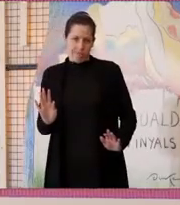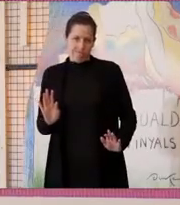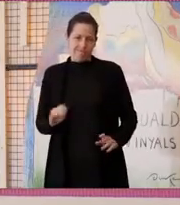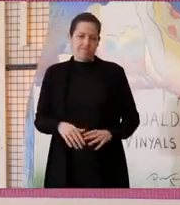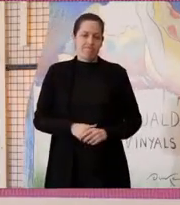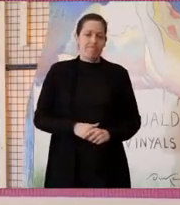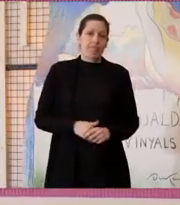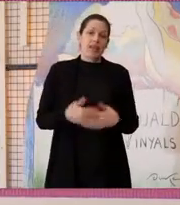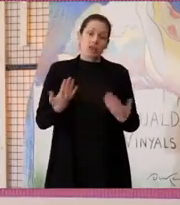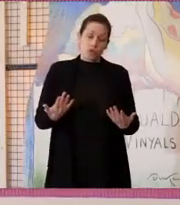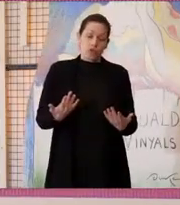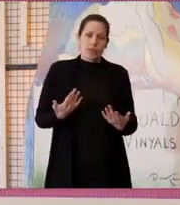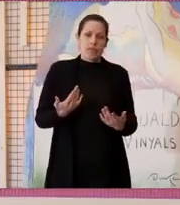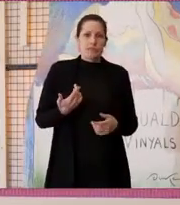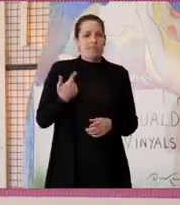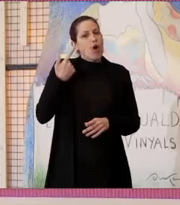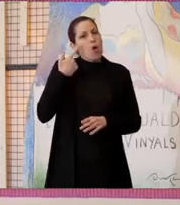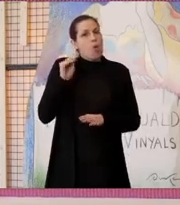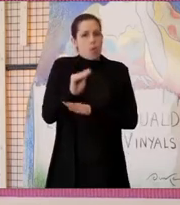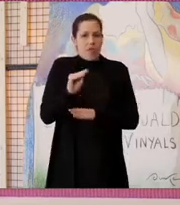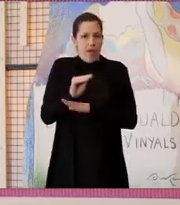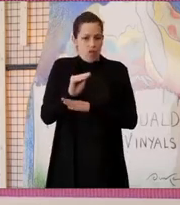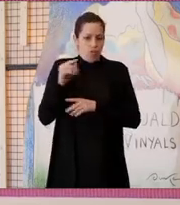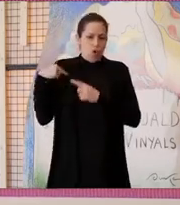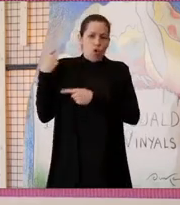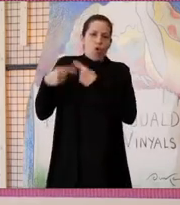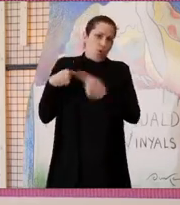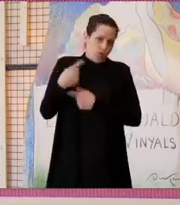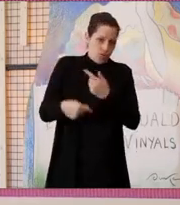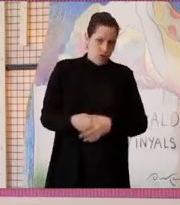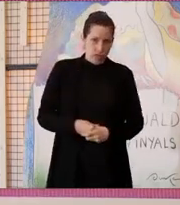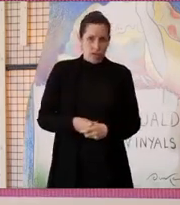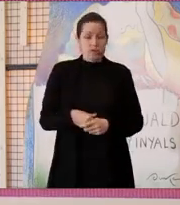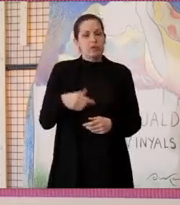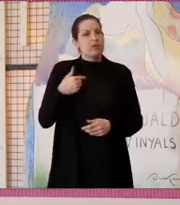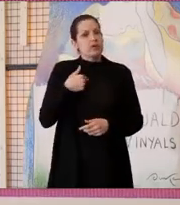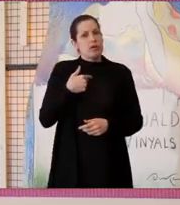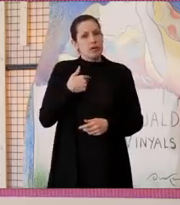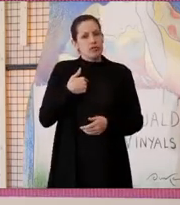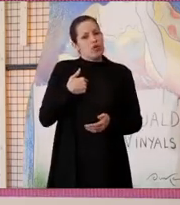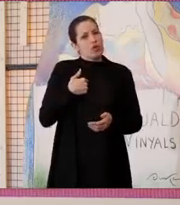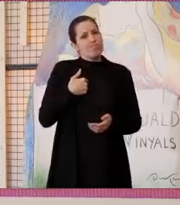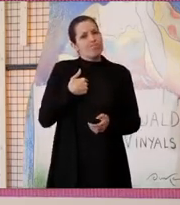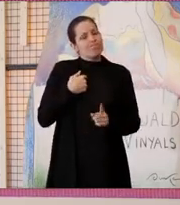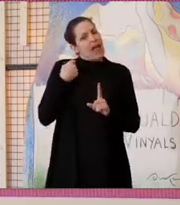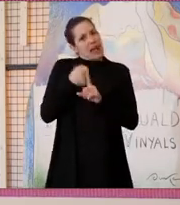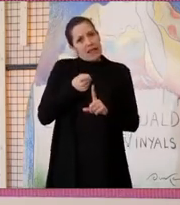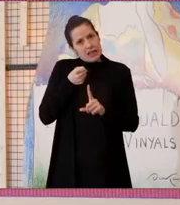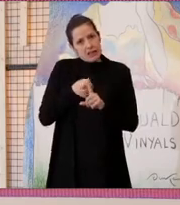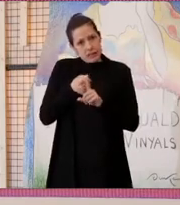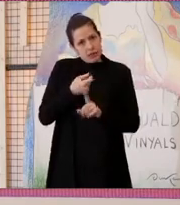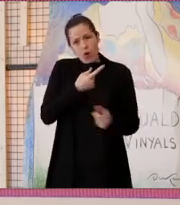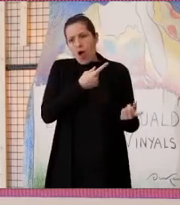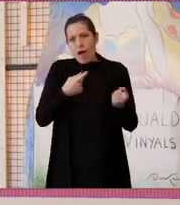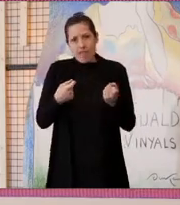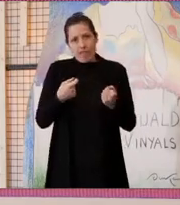a Qué consecuencias nos van a llevar yo creo con mi Insisto que es un momento de que necesitamos una profunda reflexión